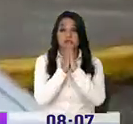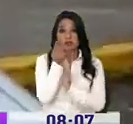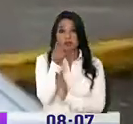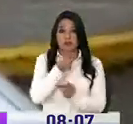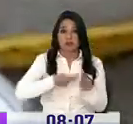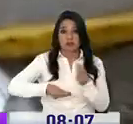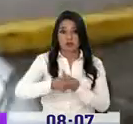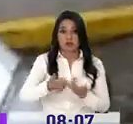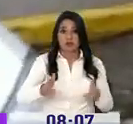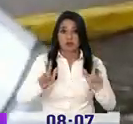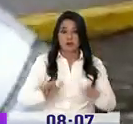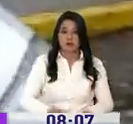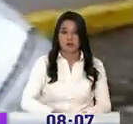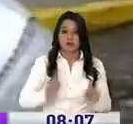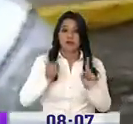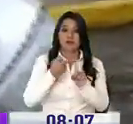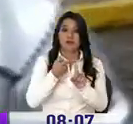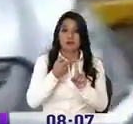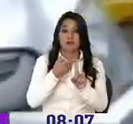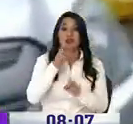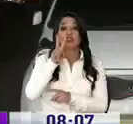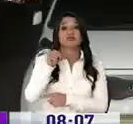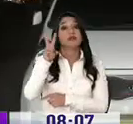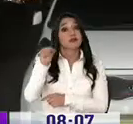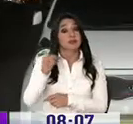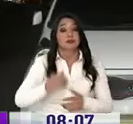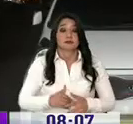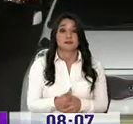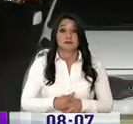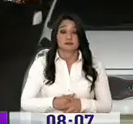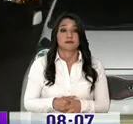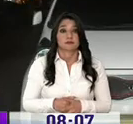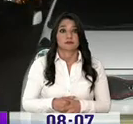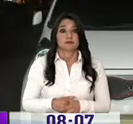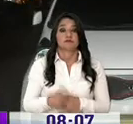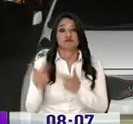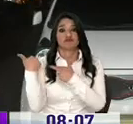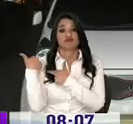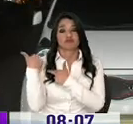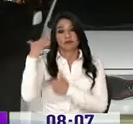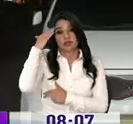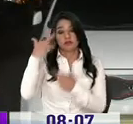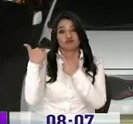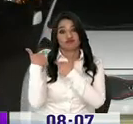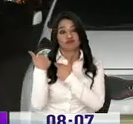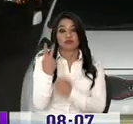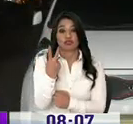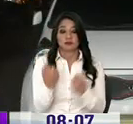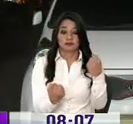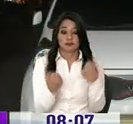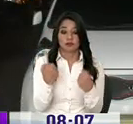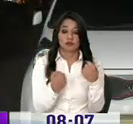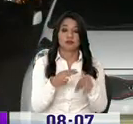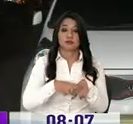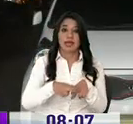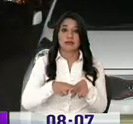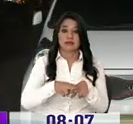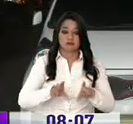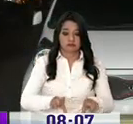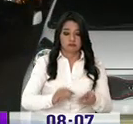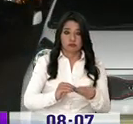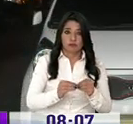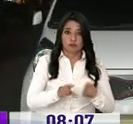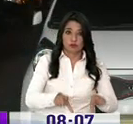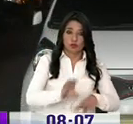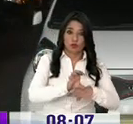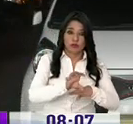de la liberación el primero del 2020. El operativo a cargo de la UNACE dejó 2 vehículos tipo taxi con placas ecuatorianas